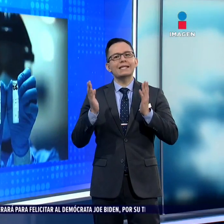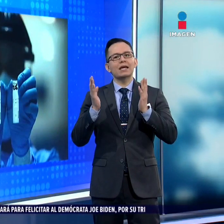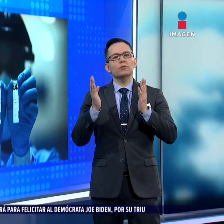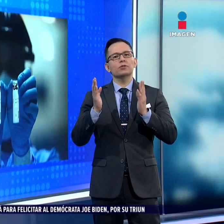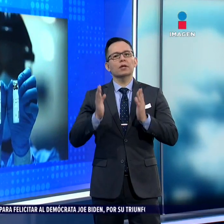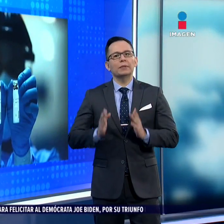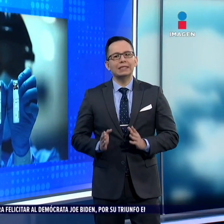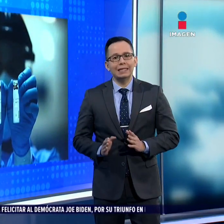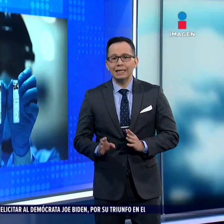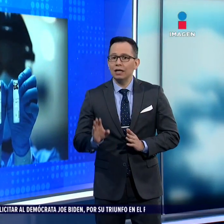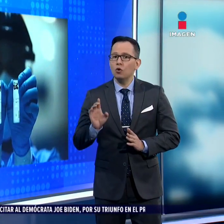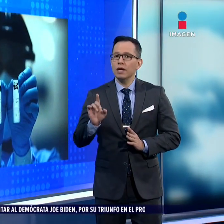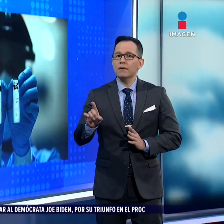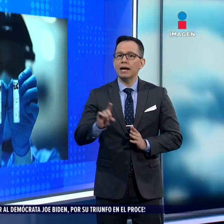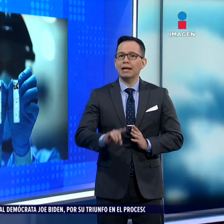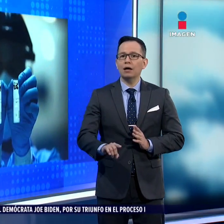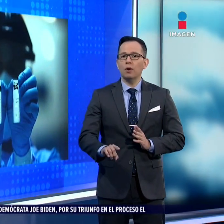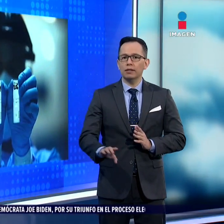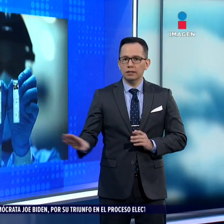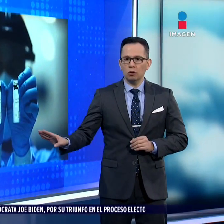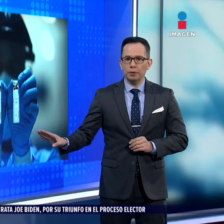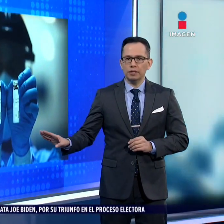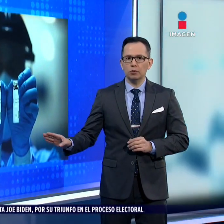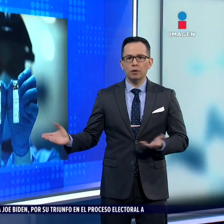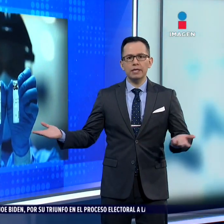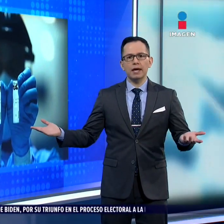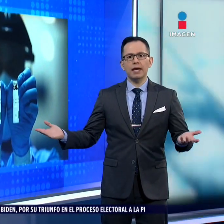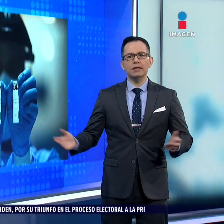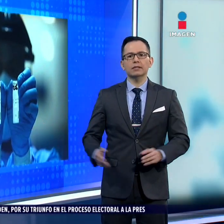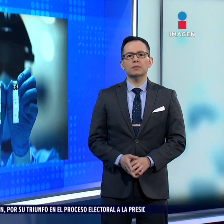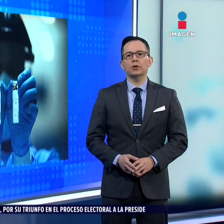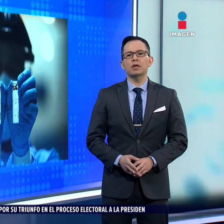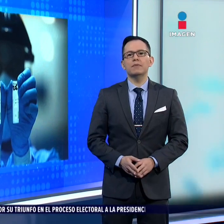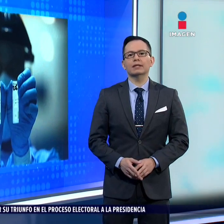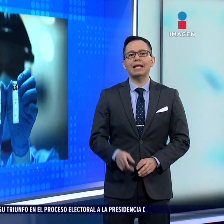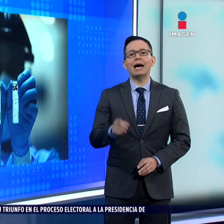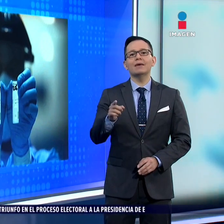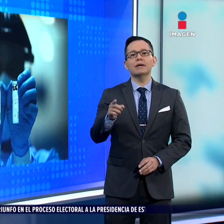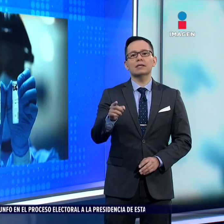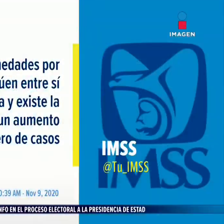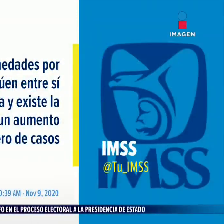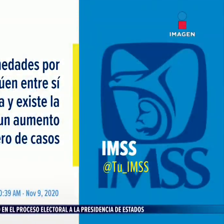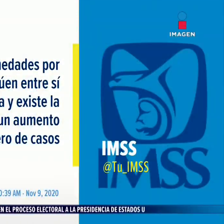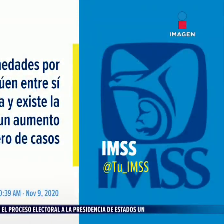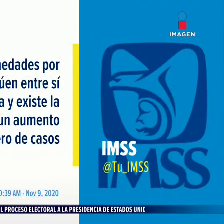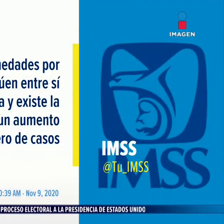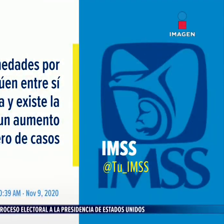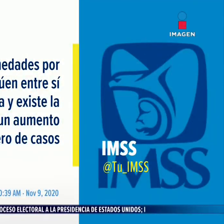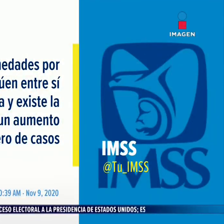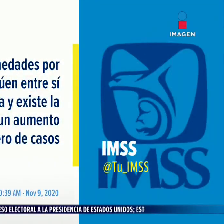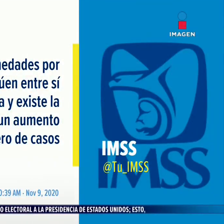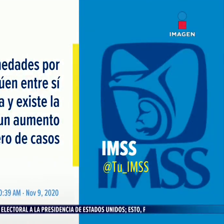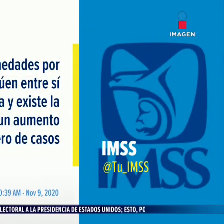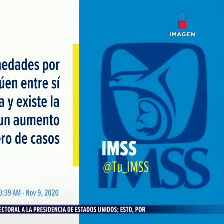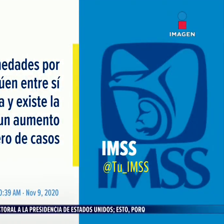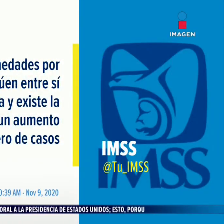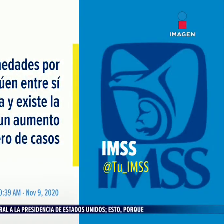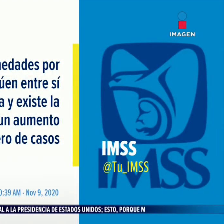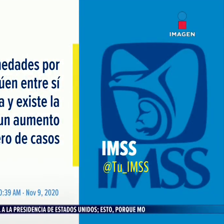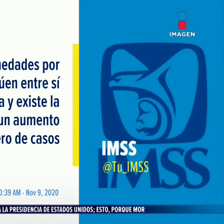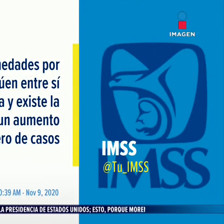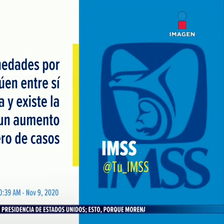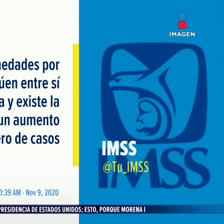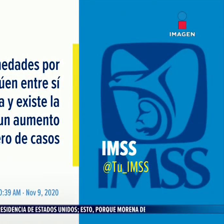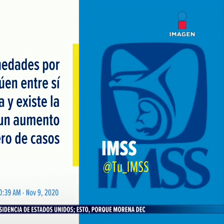eso no nos cansaremos de repetir le que no hay que bajar la guardia ante el cob y 19 ya que en esta temporada invernal además del coronavirus llegó la influenza el link